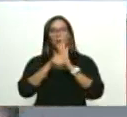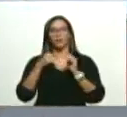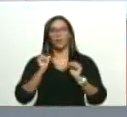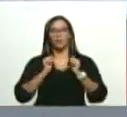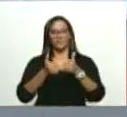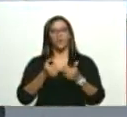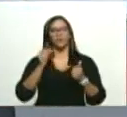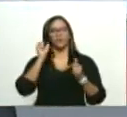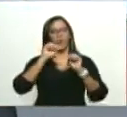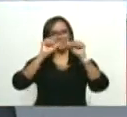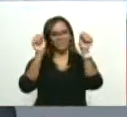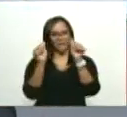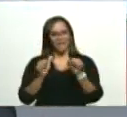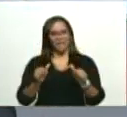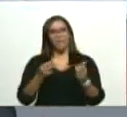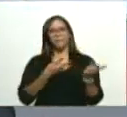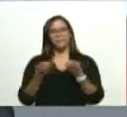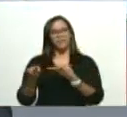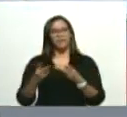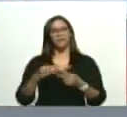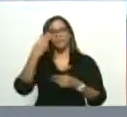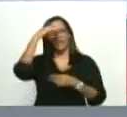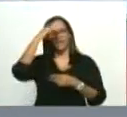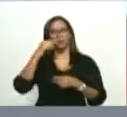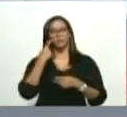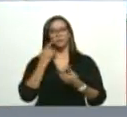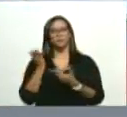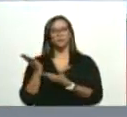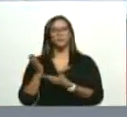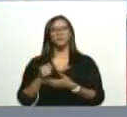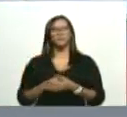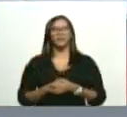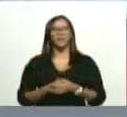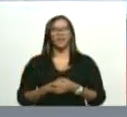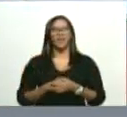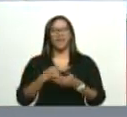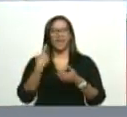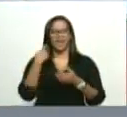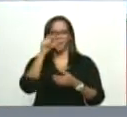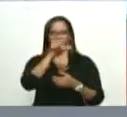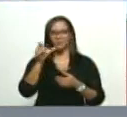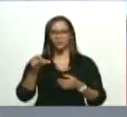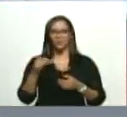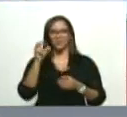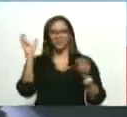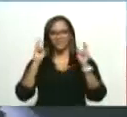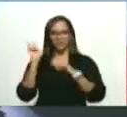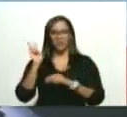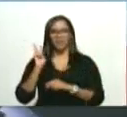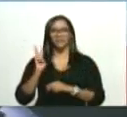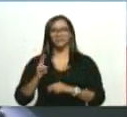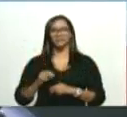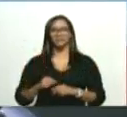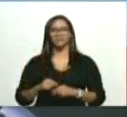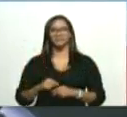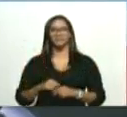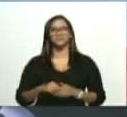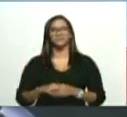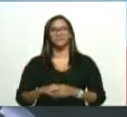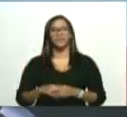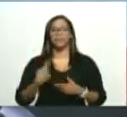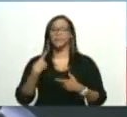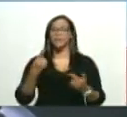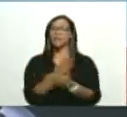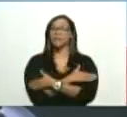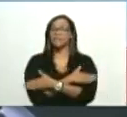con nuestra invitada de México, Stephanie Brito. ¿Qué le diría usted a los ojos de los televidentes venezolanos? Bueno, primeramente felicidades